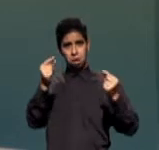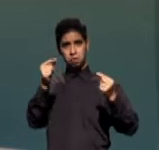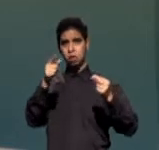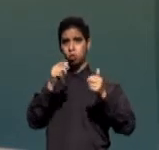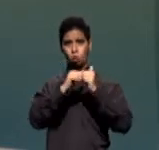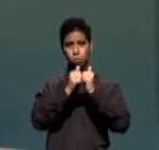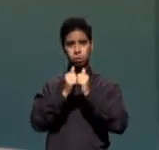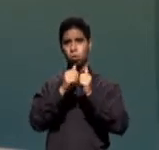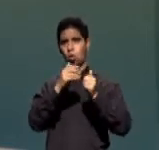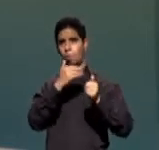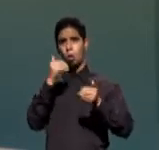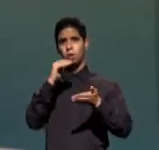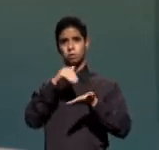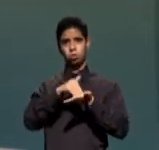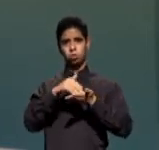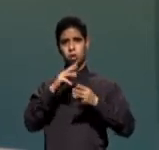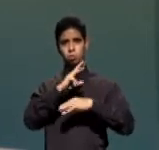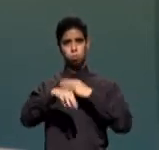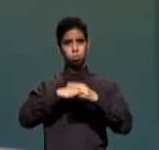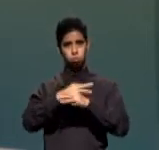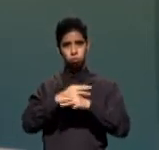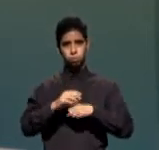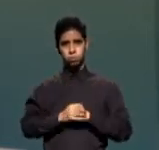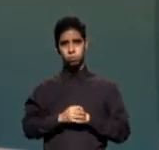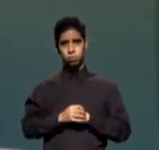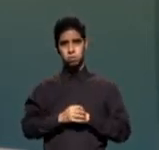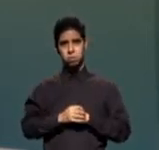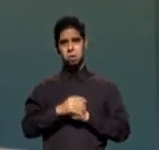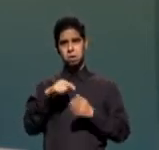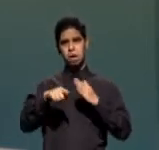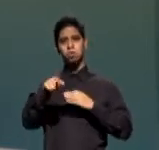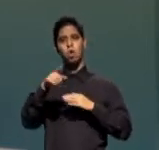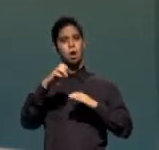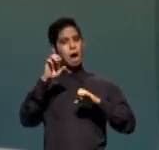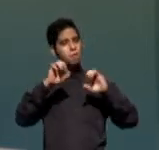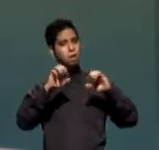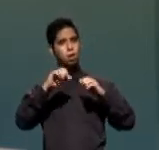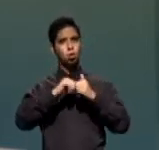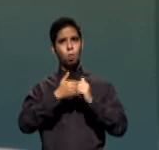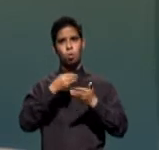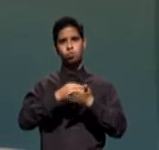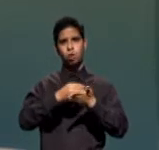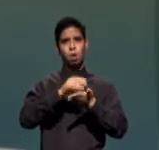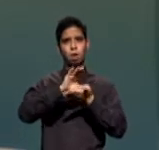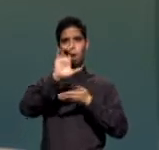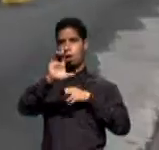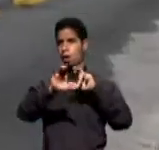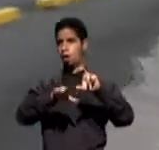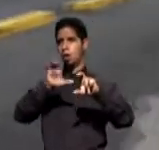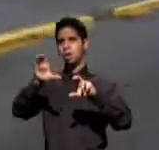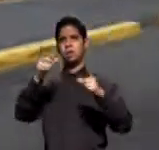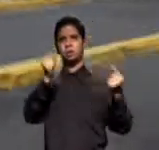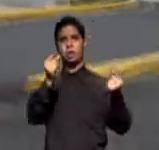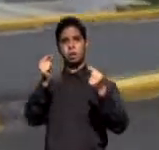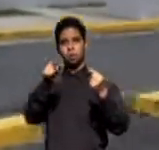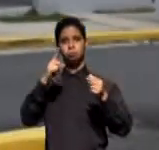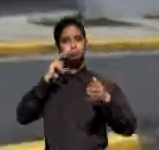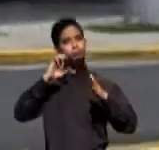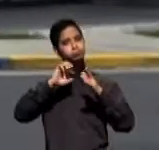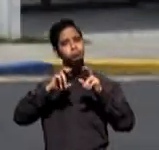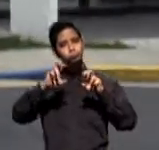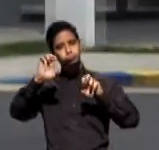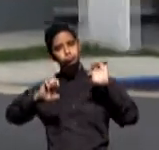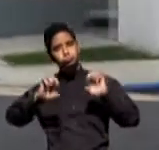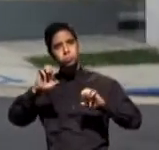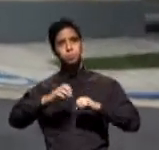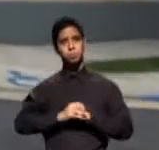mundo que validan en que se ha invertido el dinero recaudado en los últimos años. Aquí se levanta la estructura SER